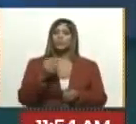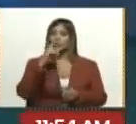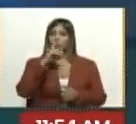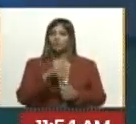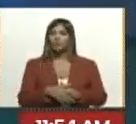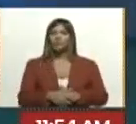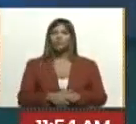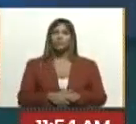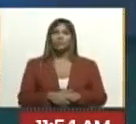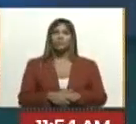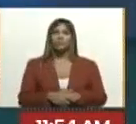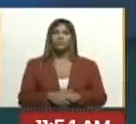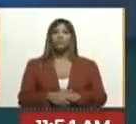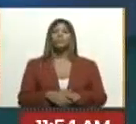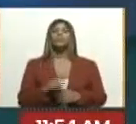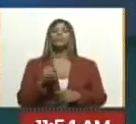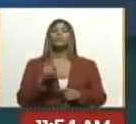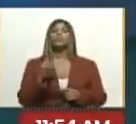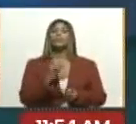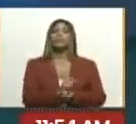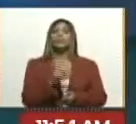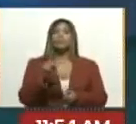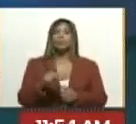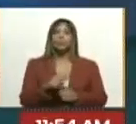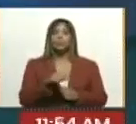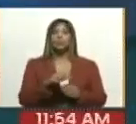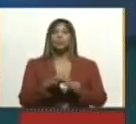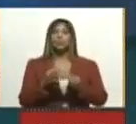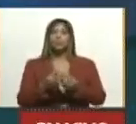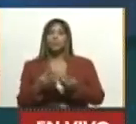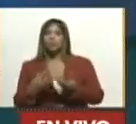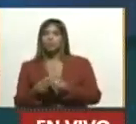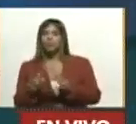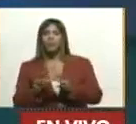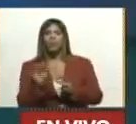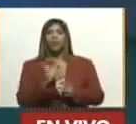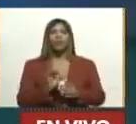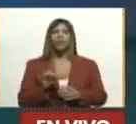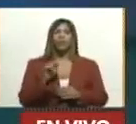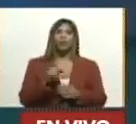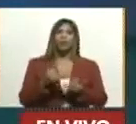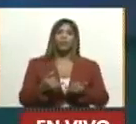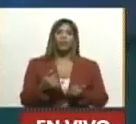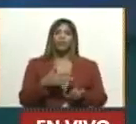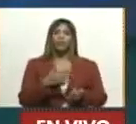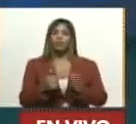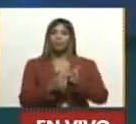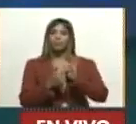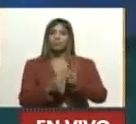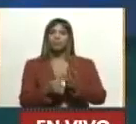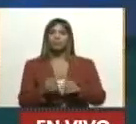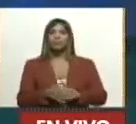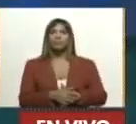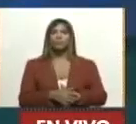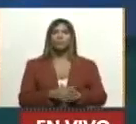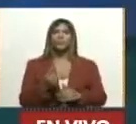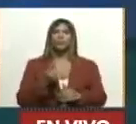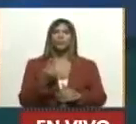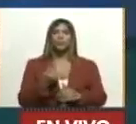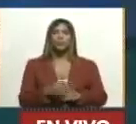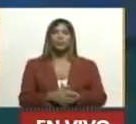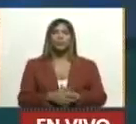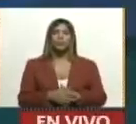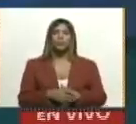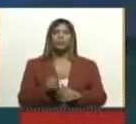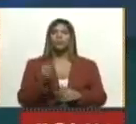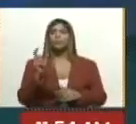años, privándolos además de estar con sus familiares, eso es parte de lo que hoy nosotros hemos querido destacar. No se trata solamente de